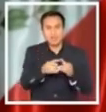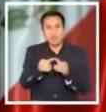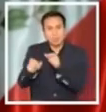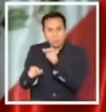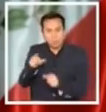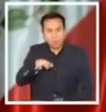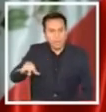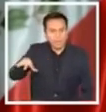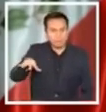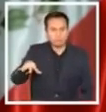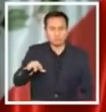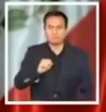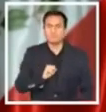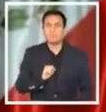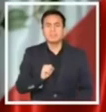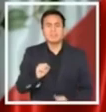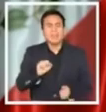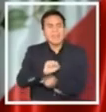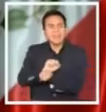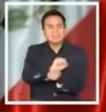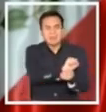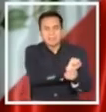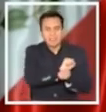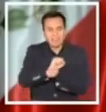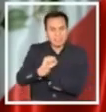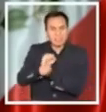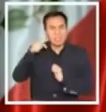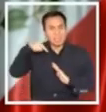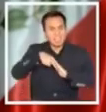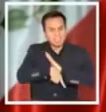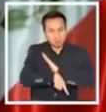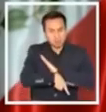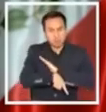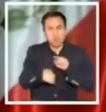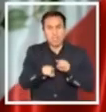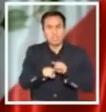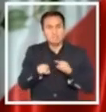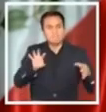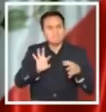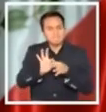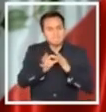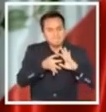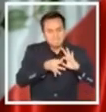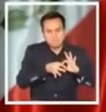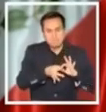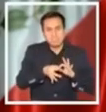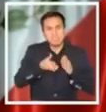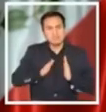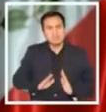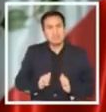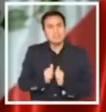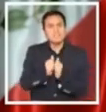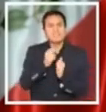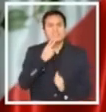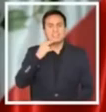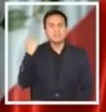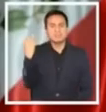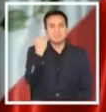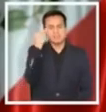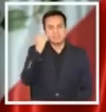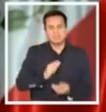pueblos. Esta hermandad hunde sus raíces muy hondo y está firmemente entretejida desde que nacimos juntos a la vida